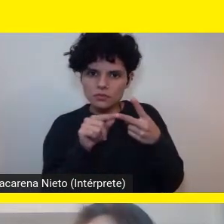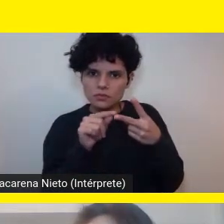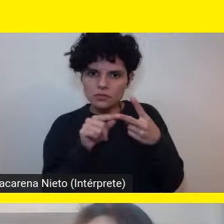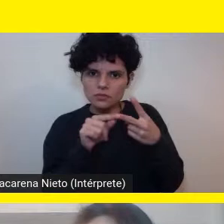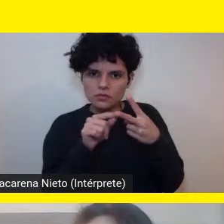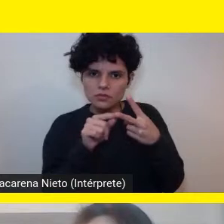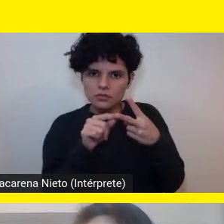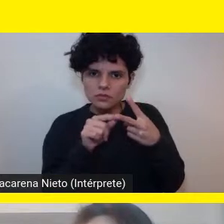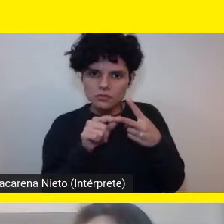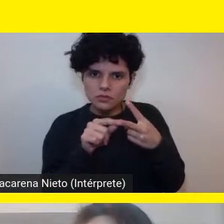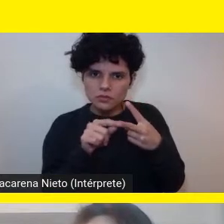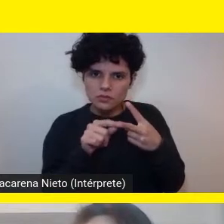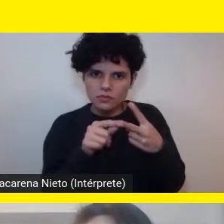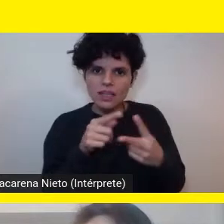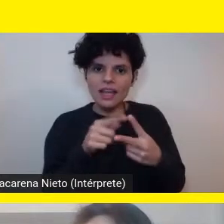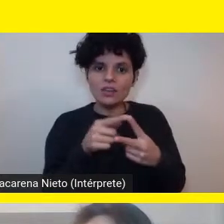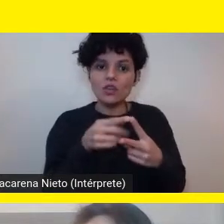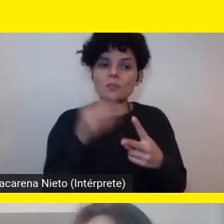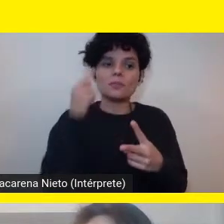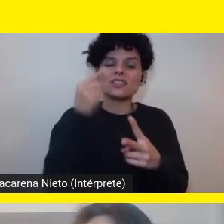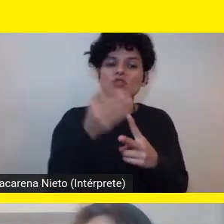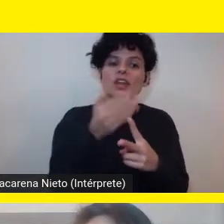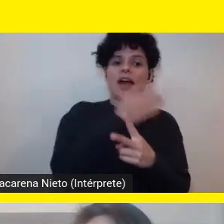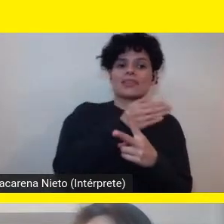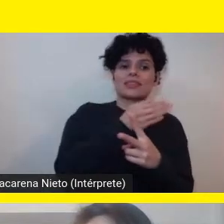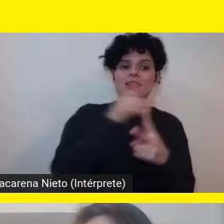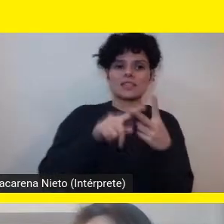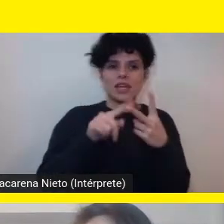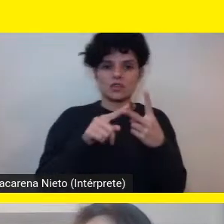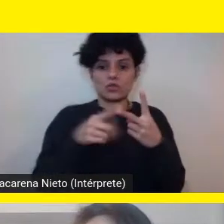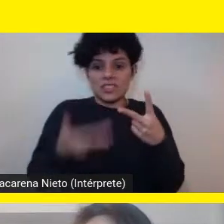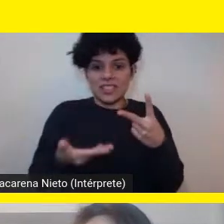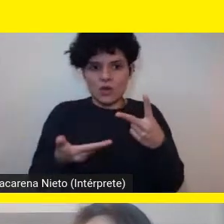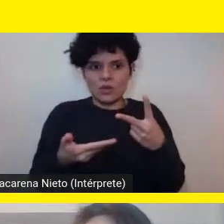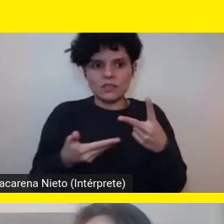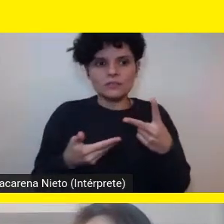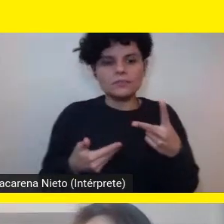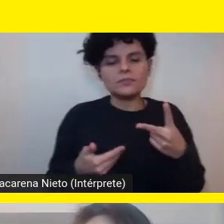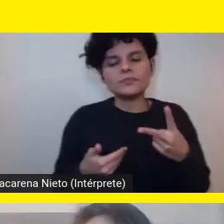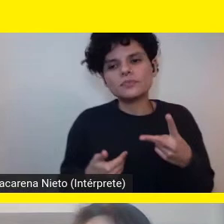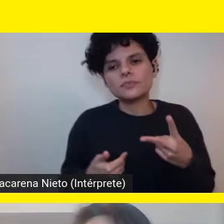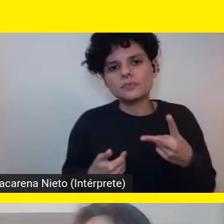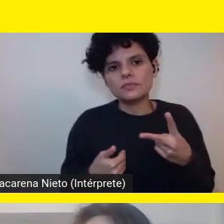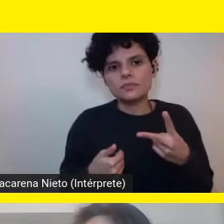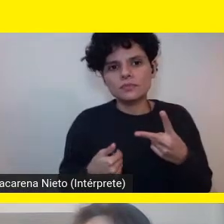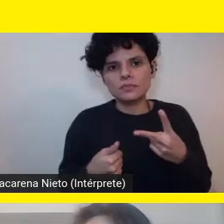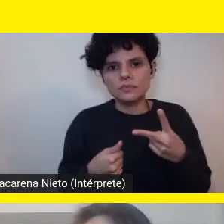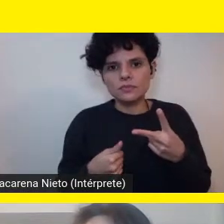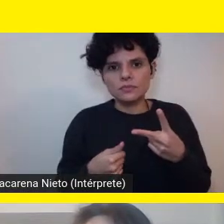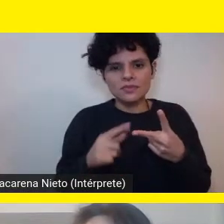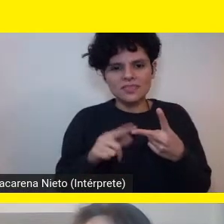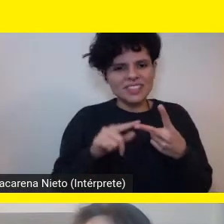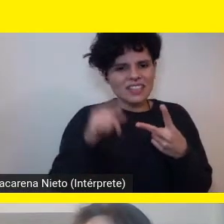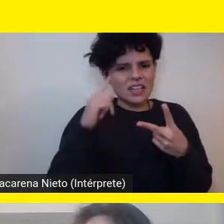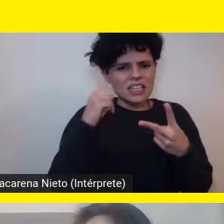tiene que ver con lo que va a pasar. ¿Es suficiente establecer paridad de género